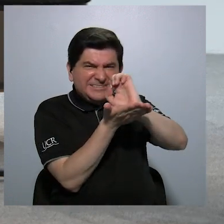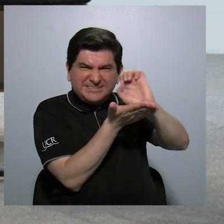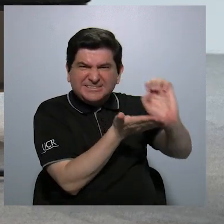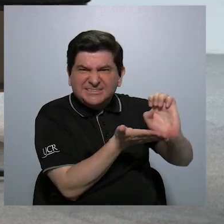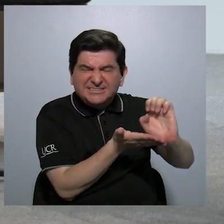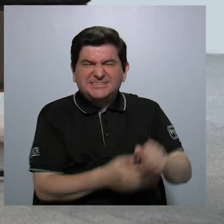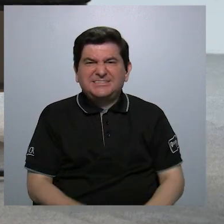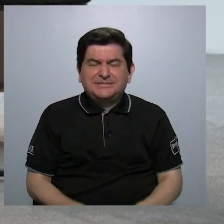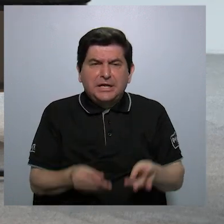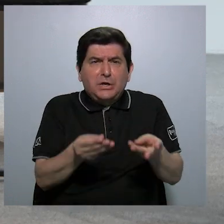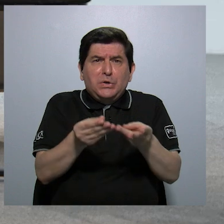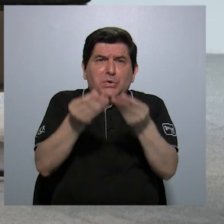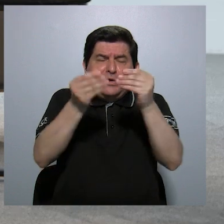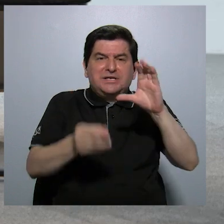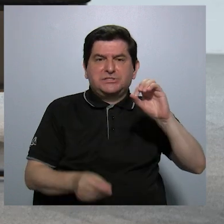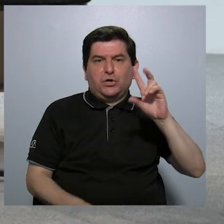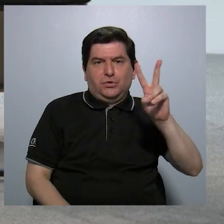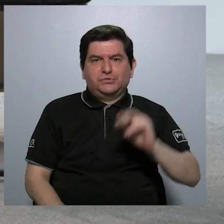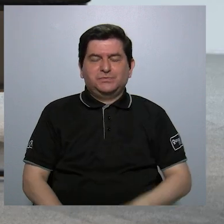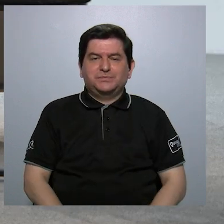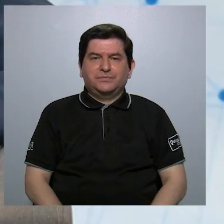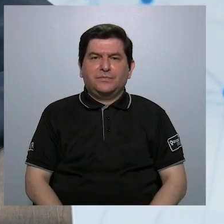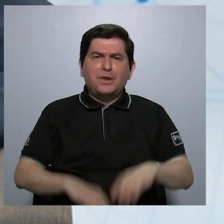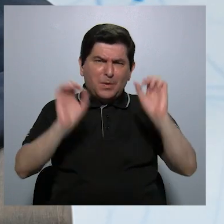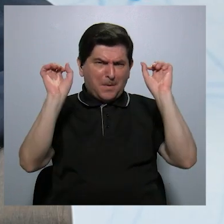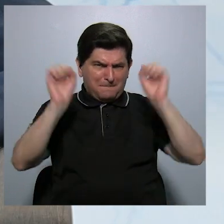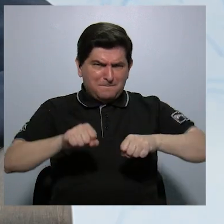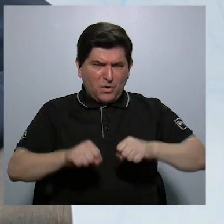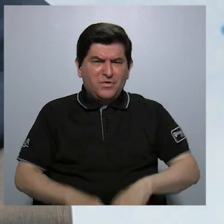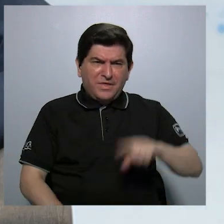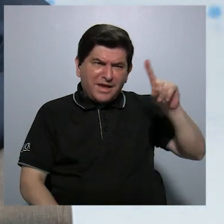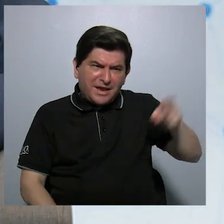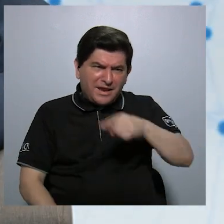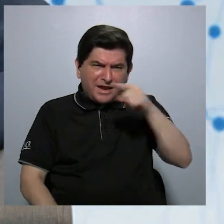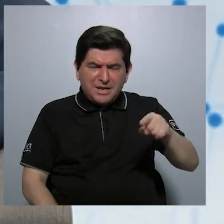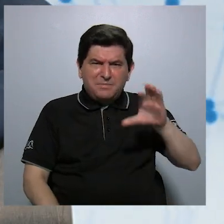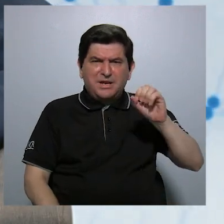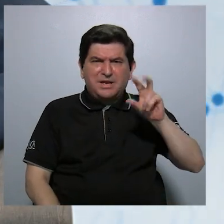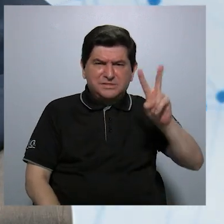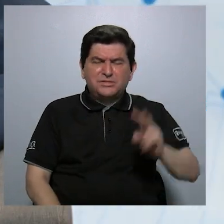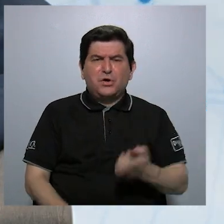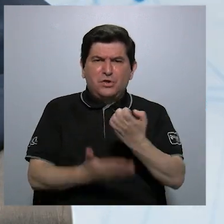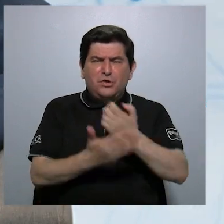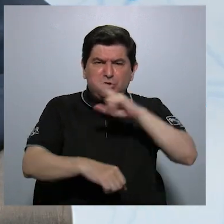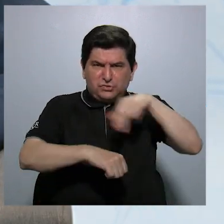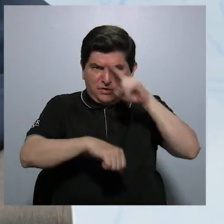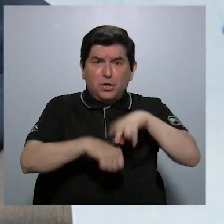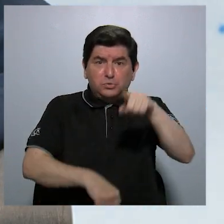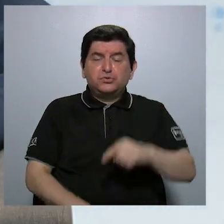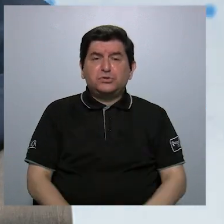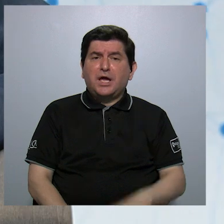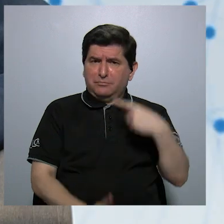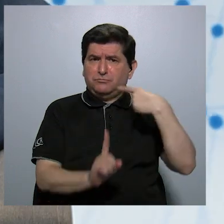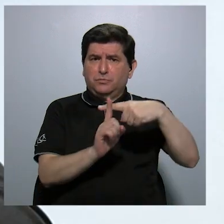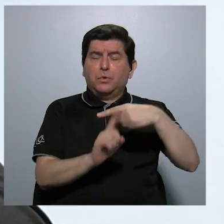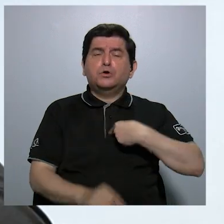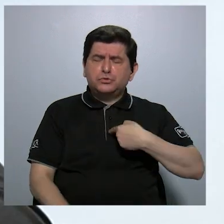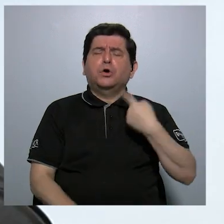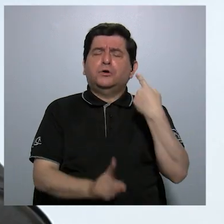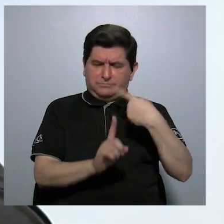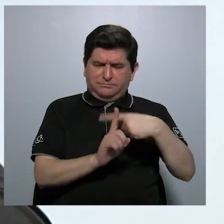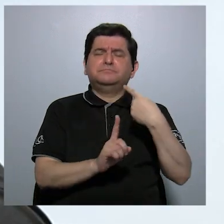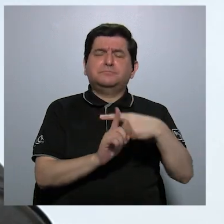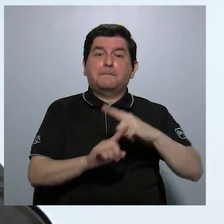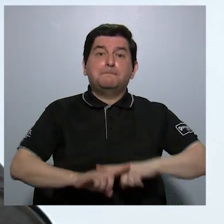evitar esa emisión de dióxido de carbono. ¿Es posible la descarbonización de la economía nacional? ¿Usted es optimista? Soy